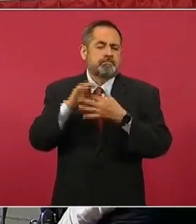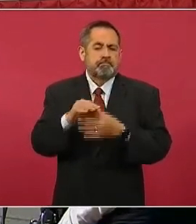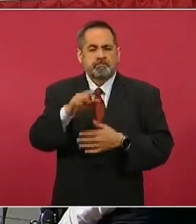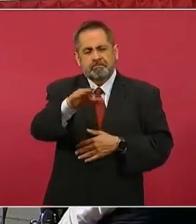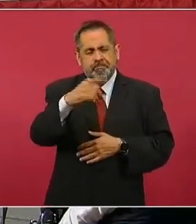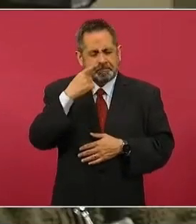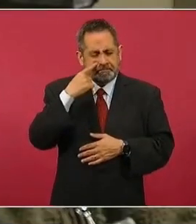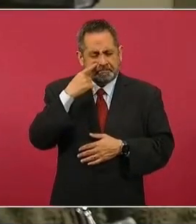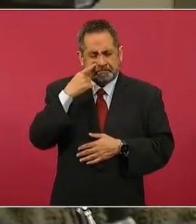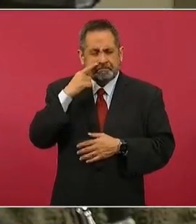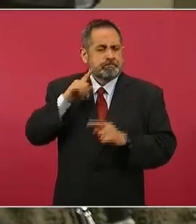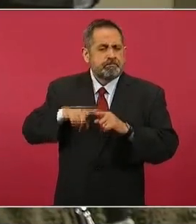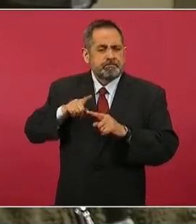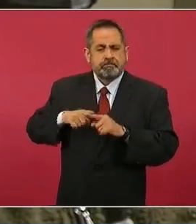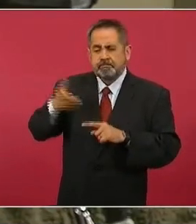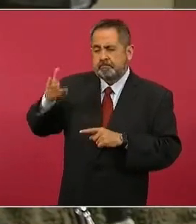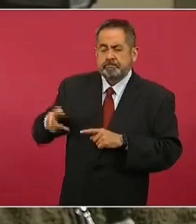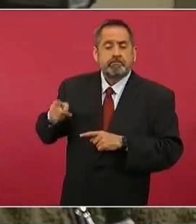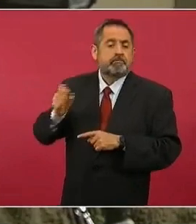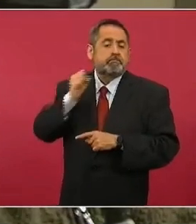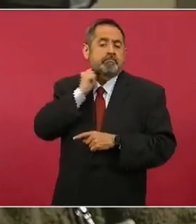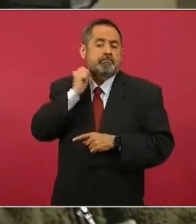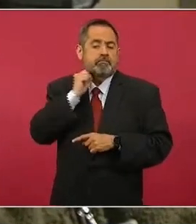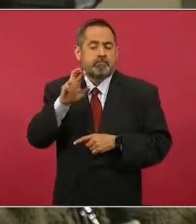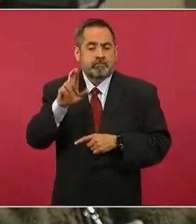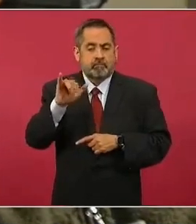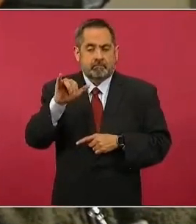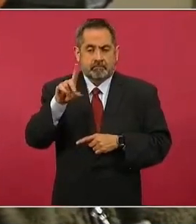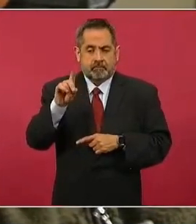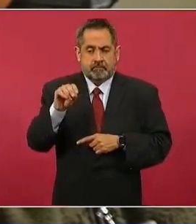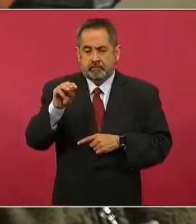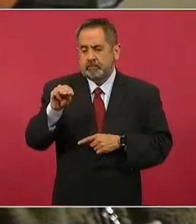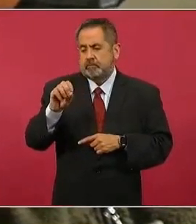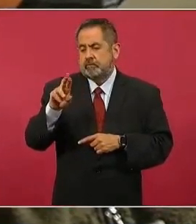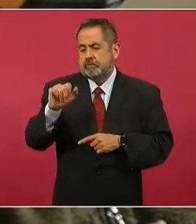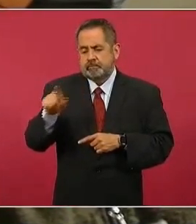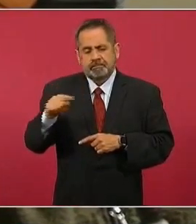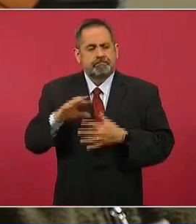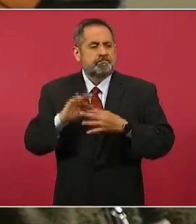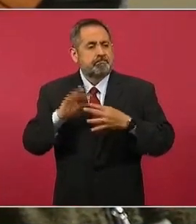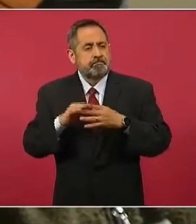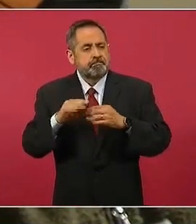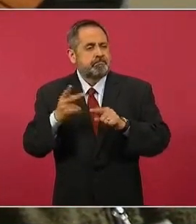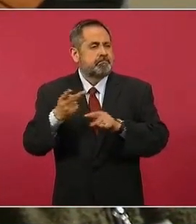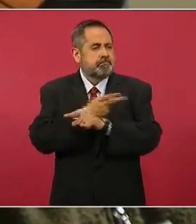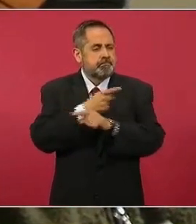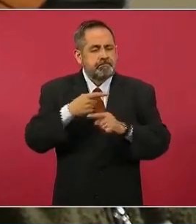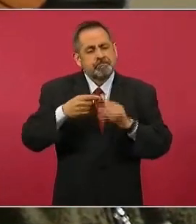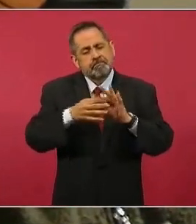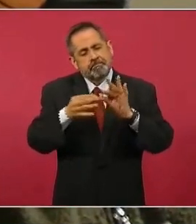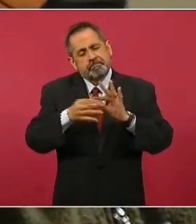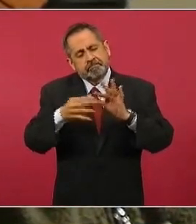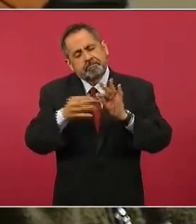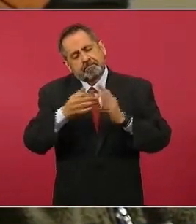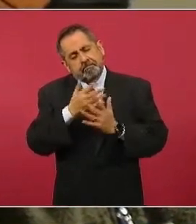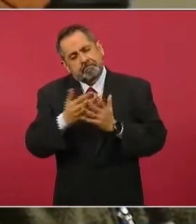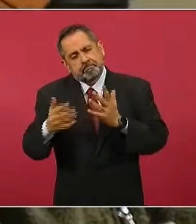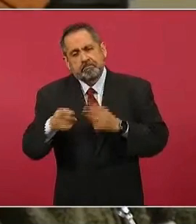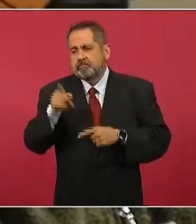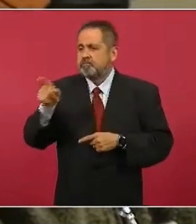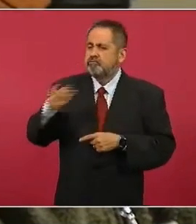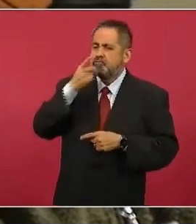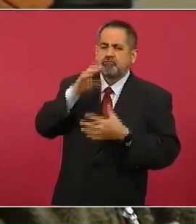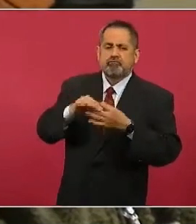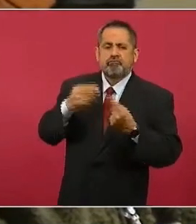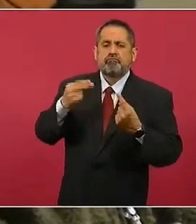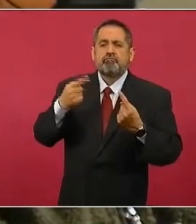una lectura que hizo el senador Ricardo Monreal respecto a todo lo que ha ocurrido después de que usted mencionó los nombres